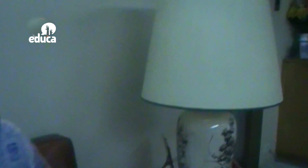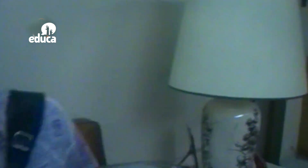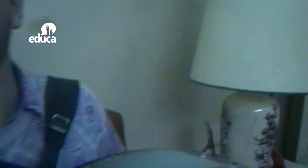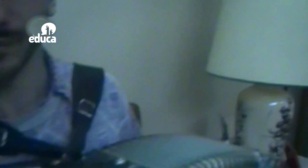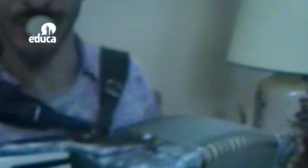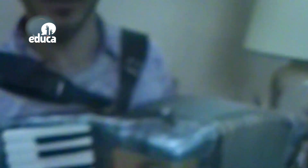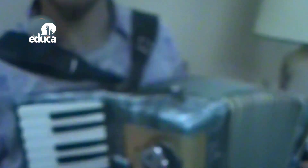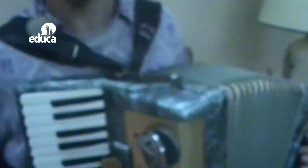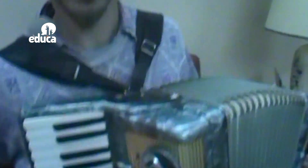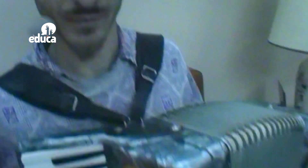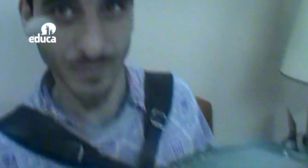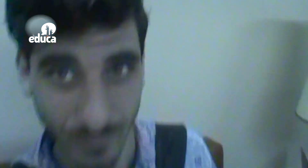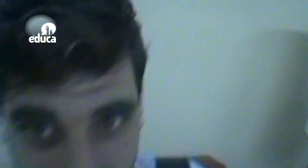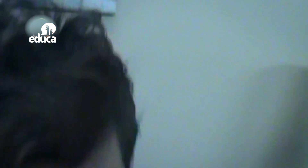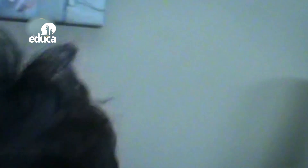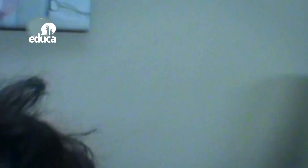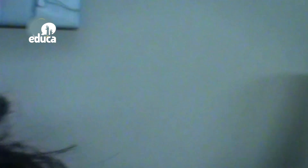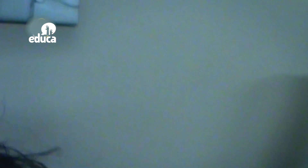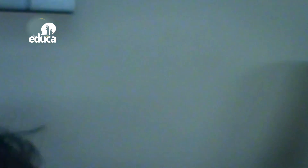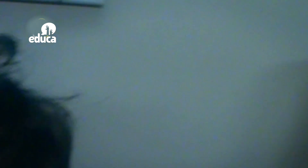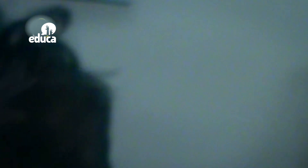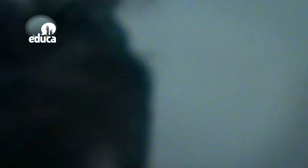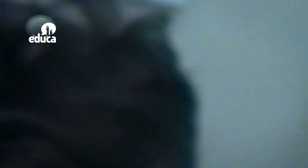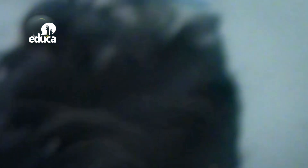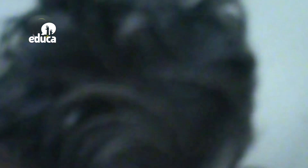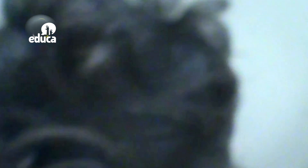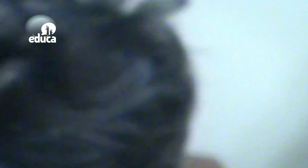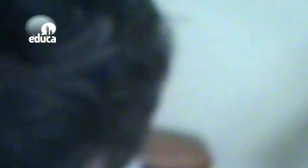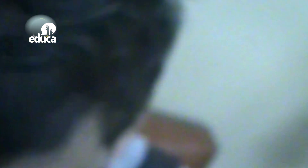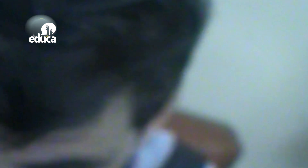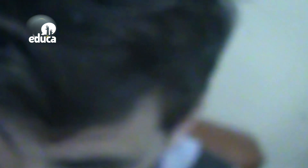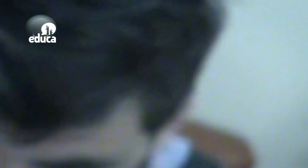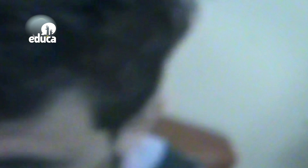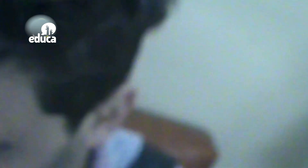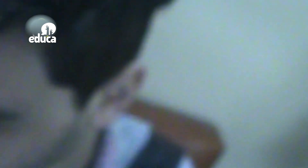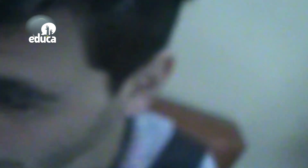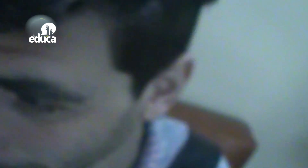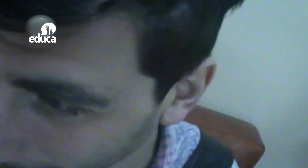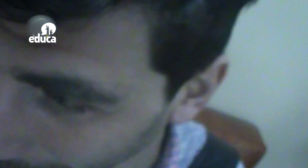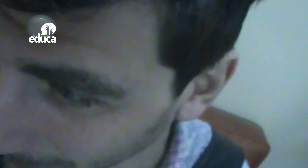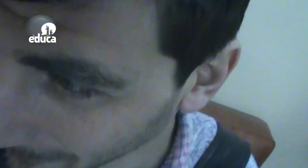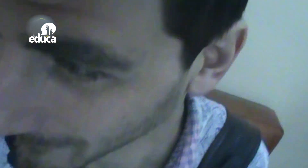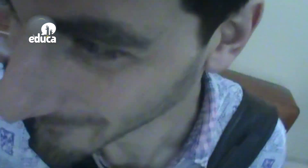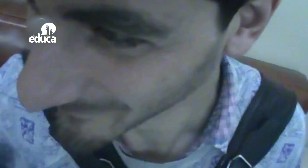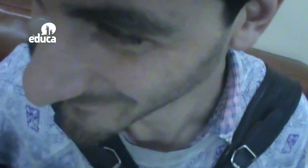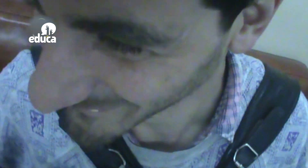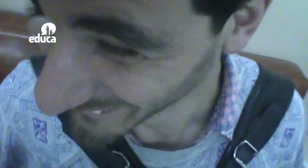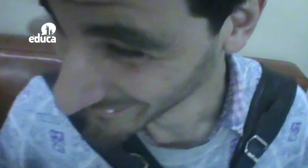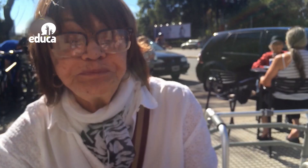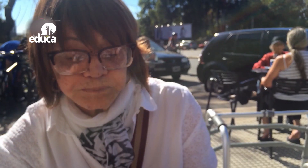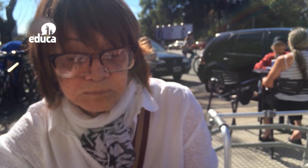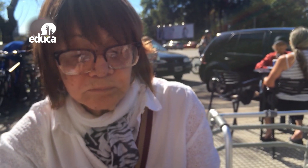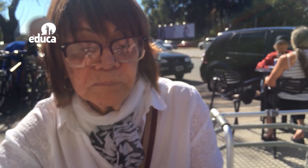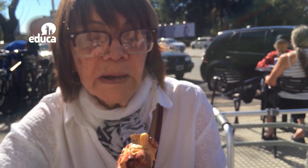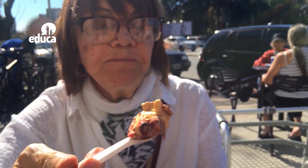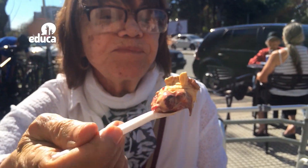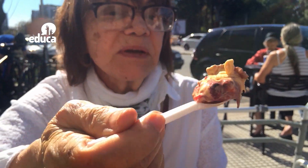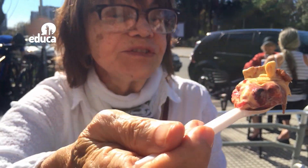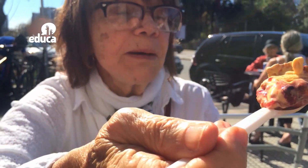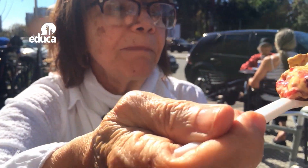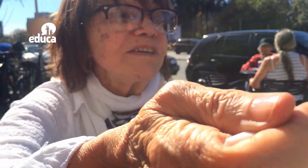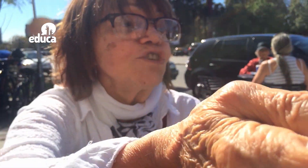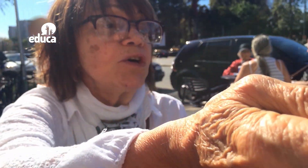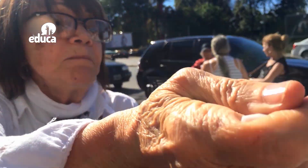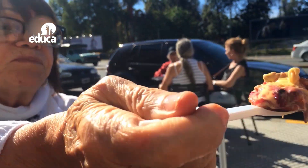lo de mi tía claramente no era la cámara pero no podía negar sus buenas intenciones así que la